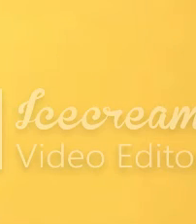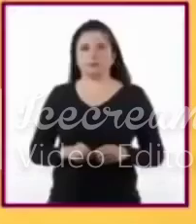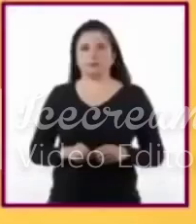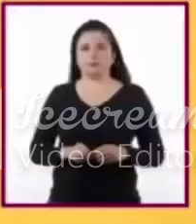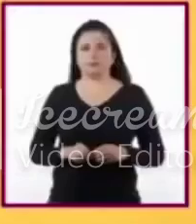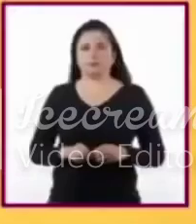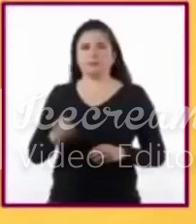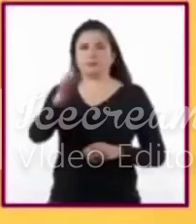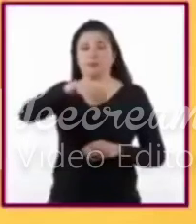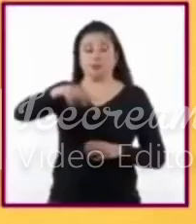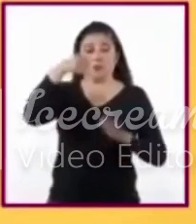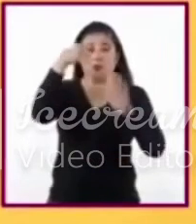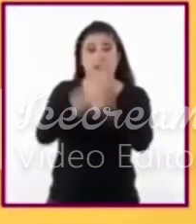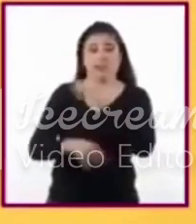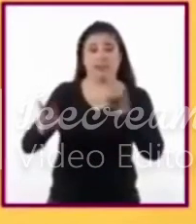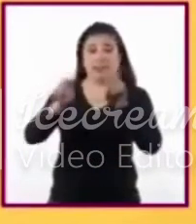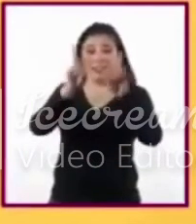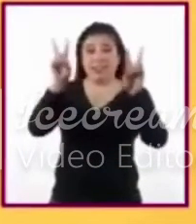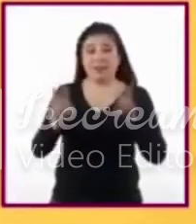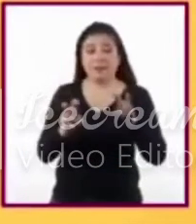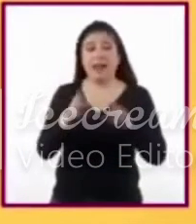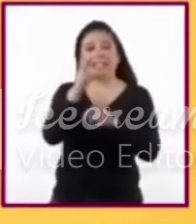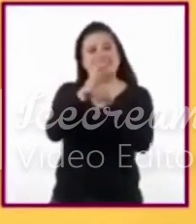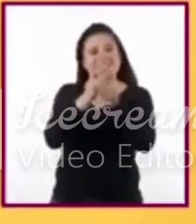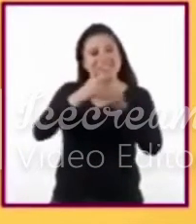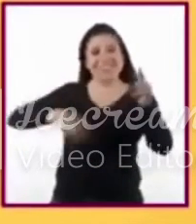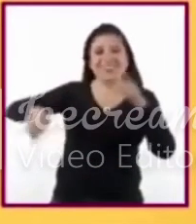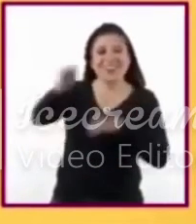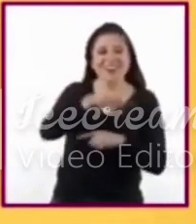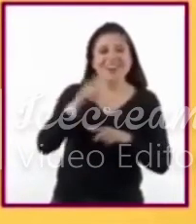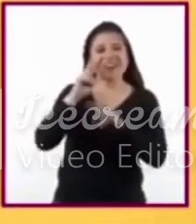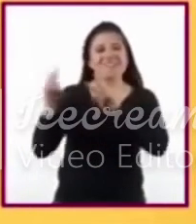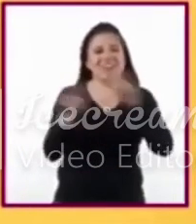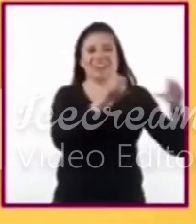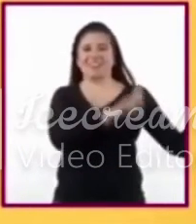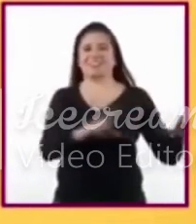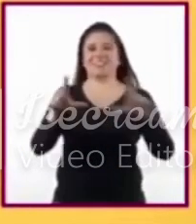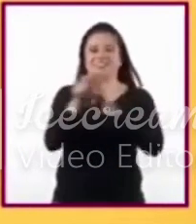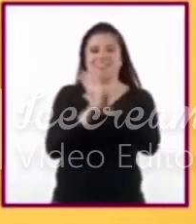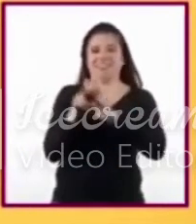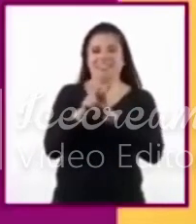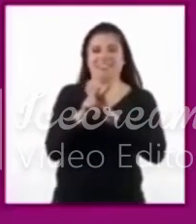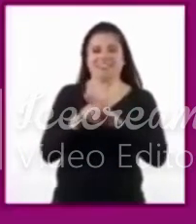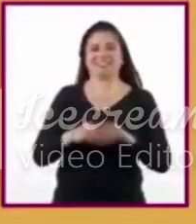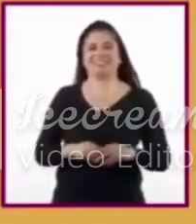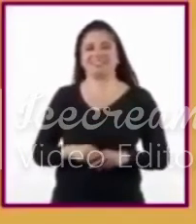Para que profundicen en este tema, las y los invitamos a ver el siguiente video.